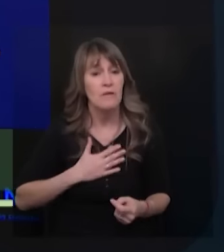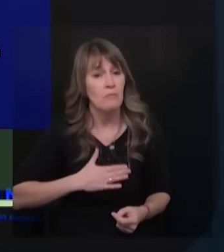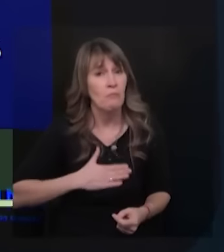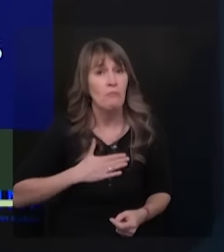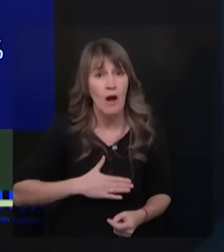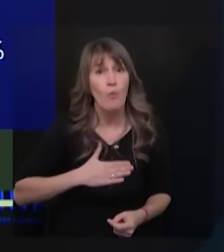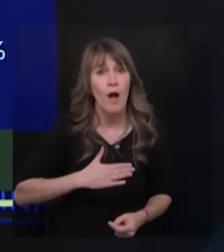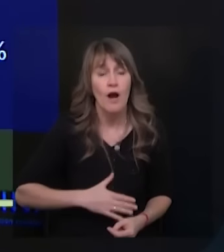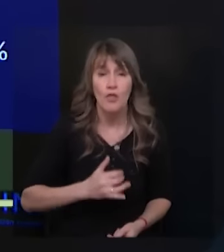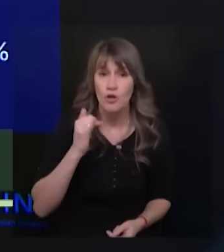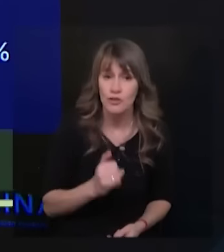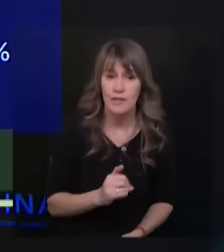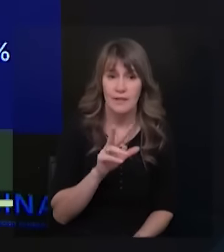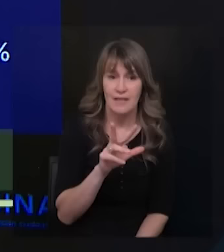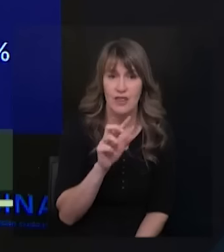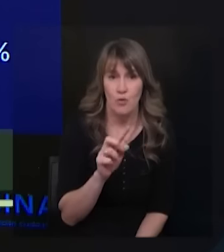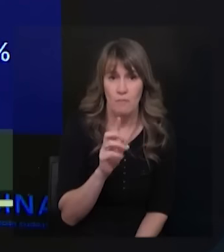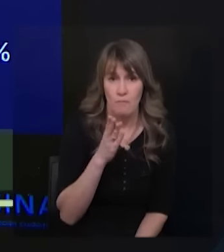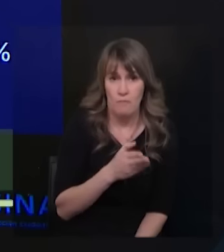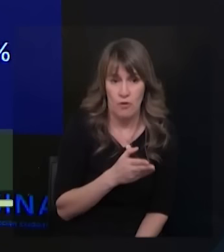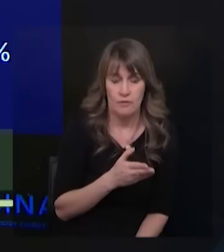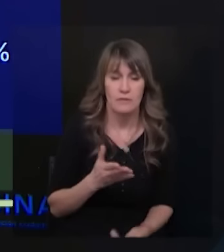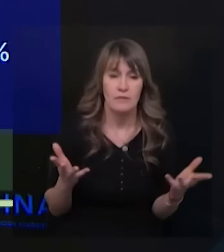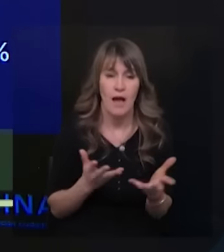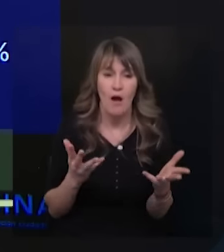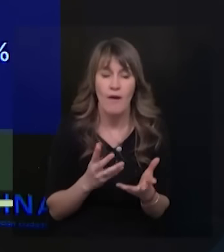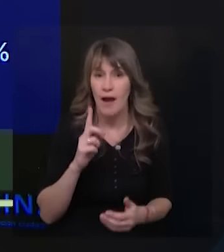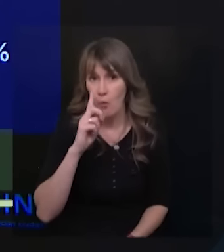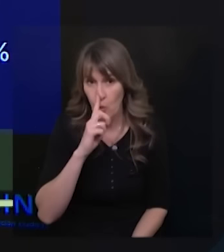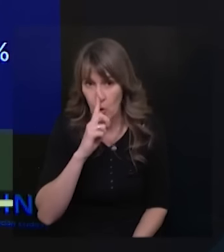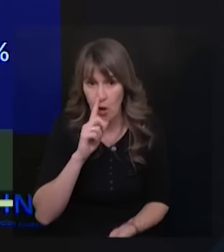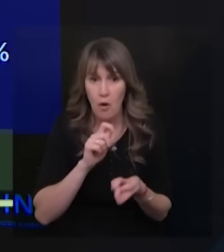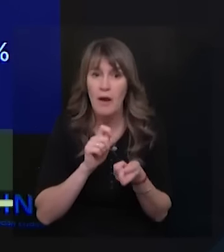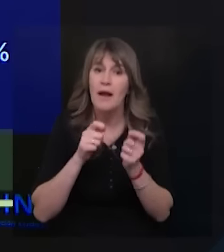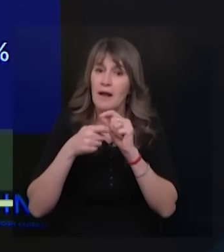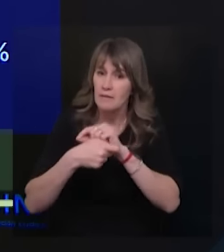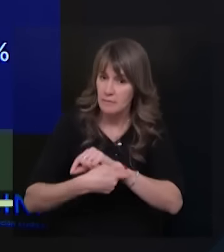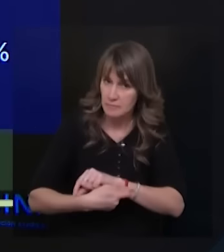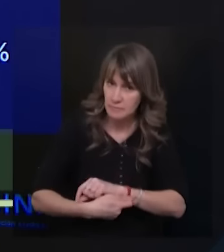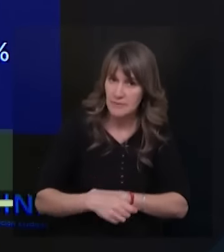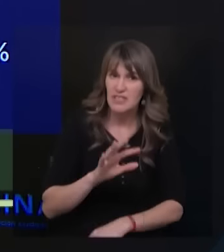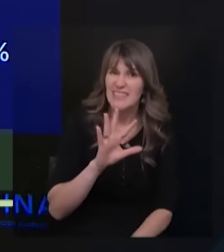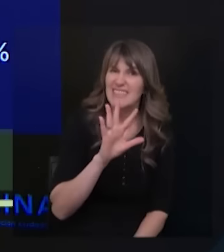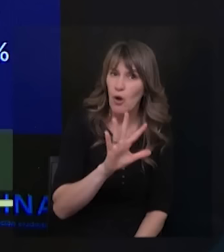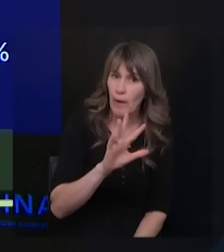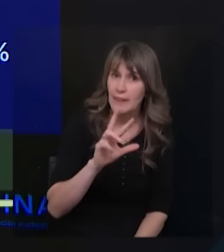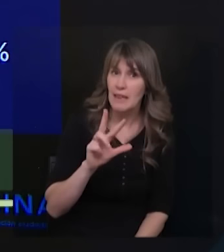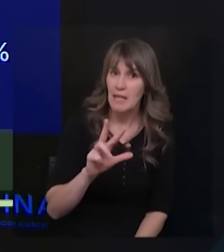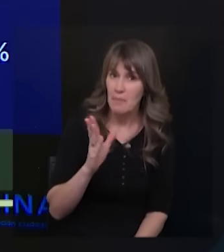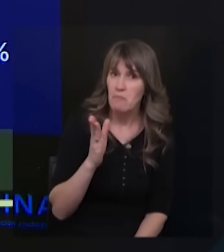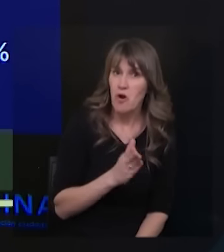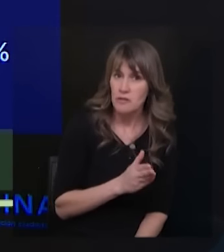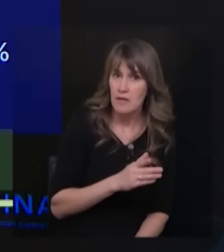acuerdo de un 31 por y ahora vemos Que en junio esto cambió significativamente hay un 53 de la